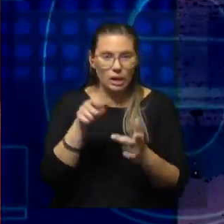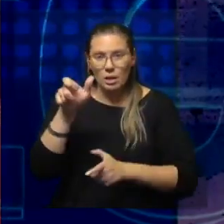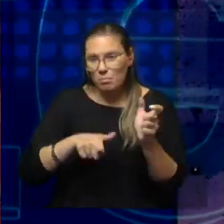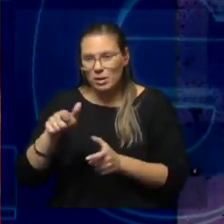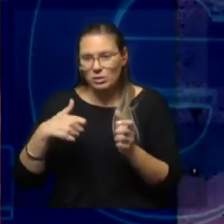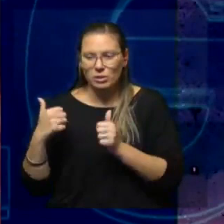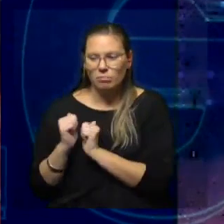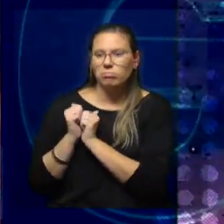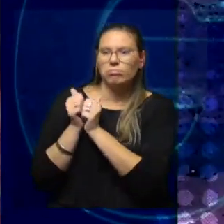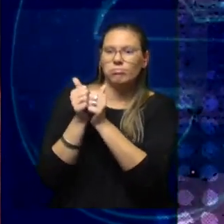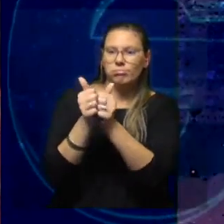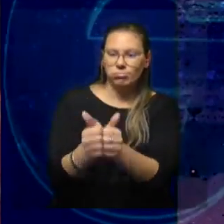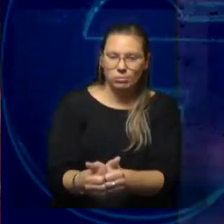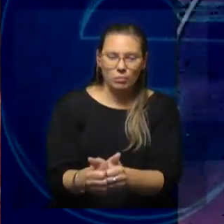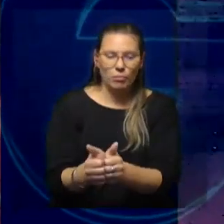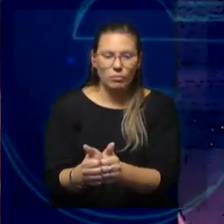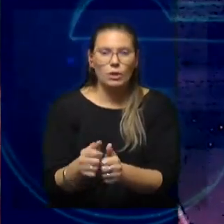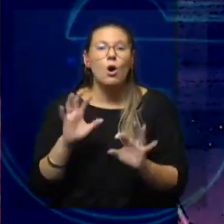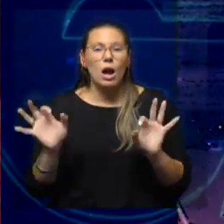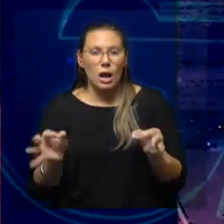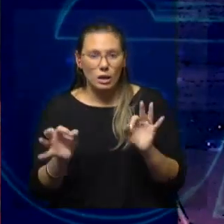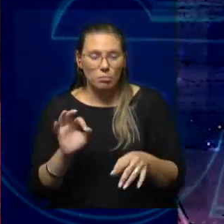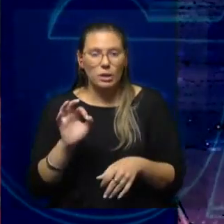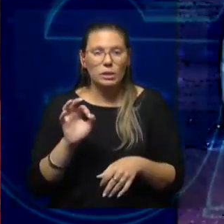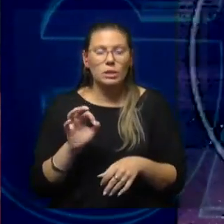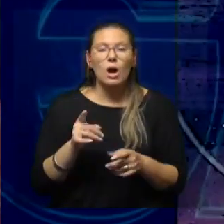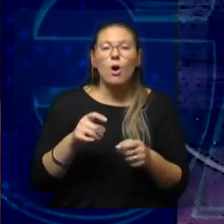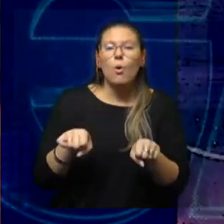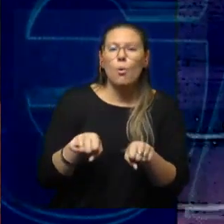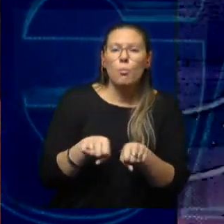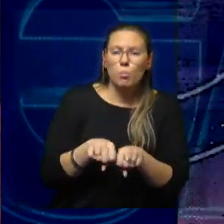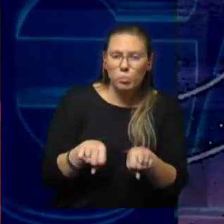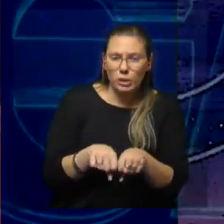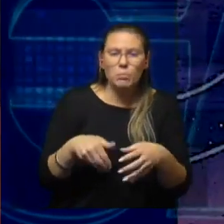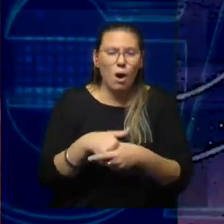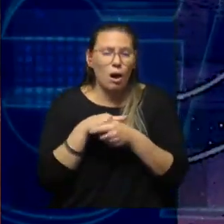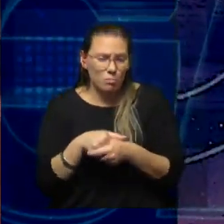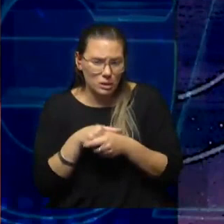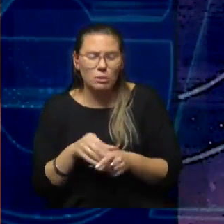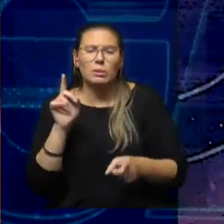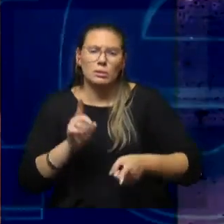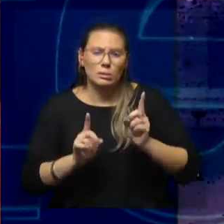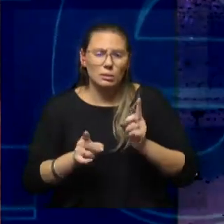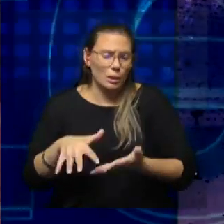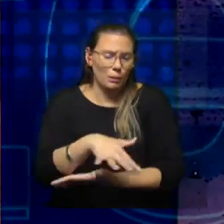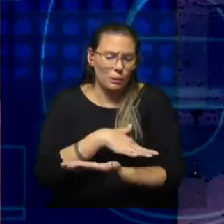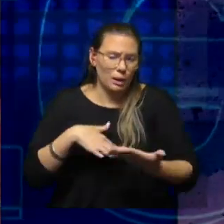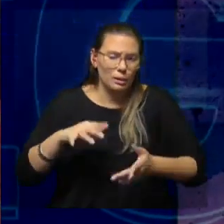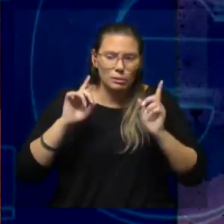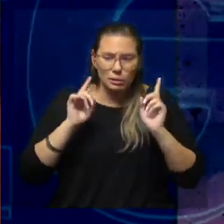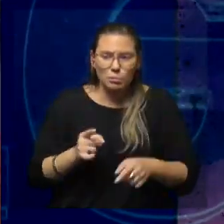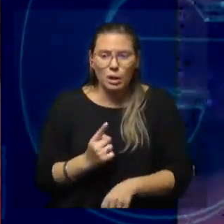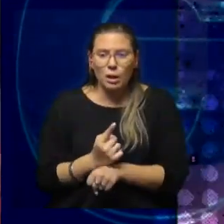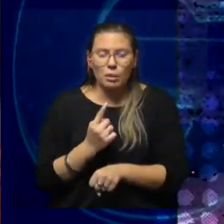nos acompañaba, entre los que estaban uno de mis hermanos, Jano, el primo de Calvin, todos los amigos de Calvin del barrio, que al